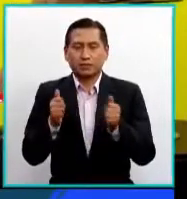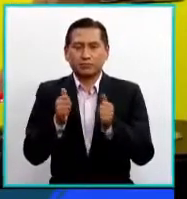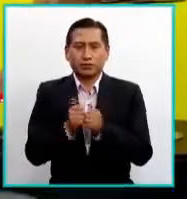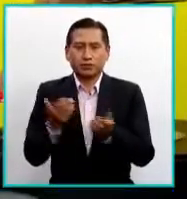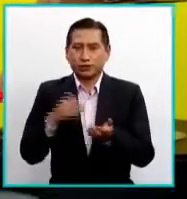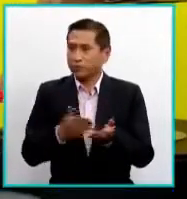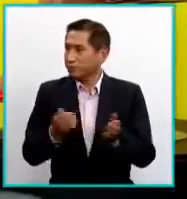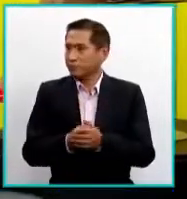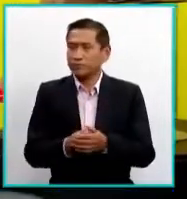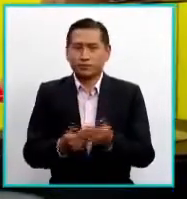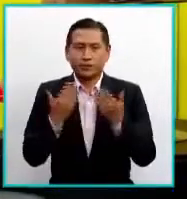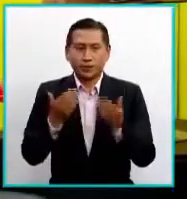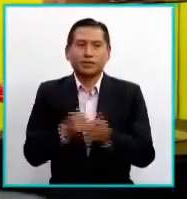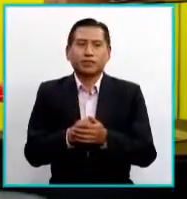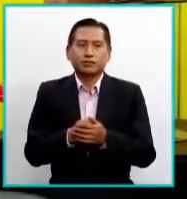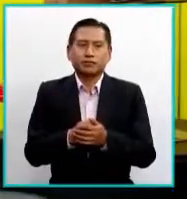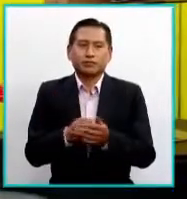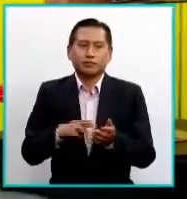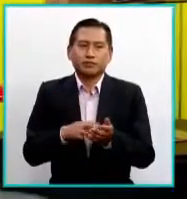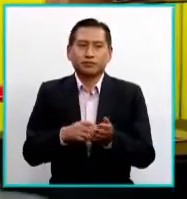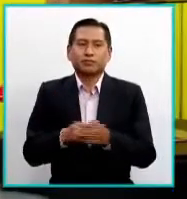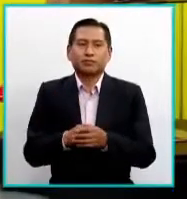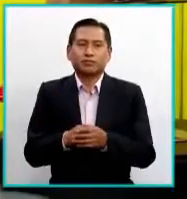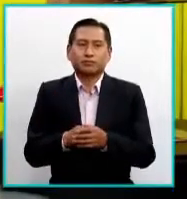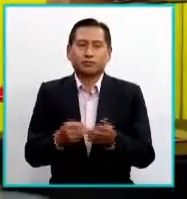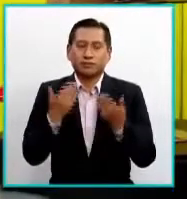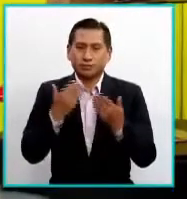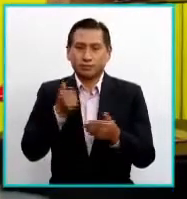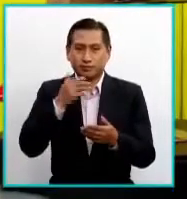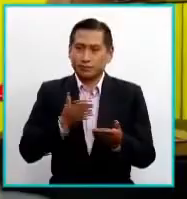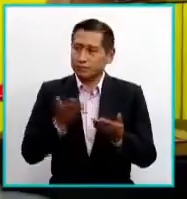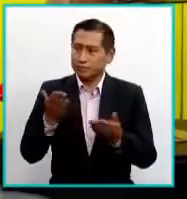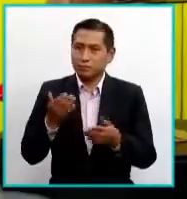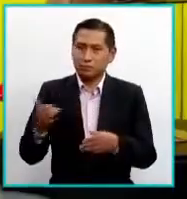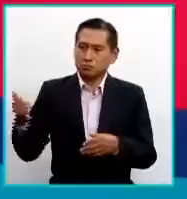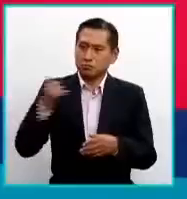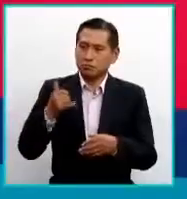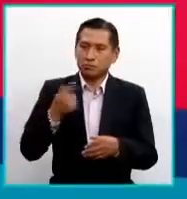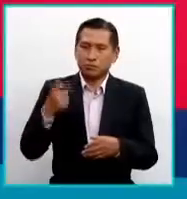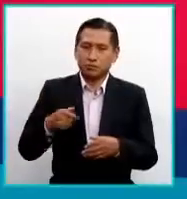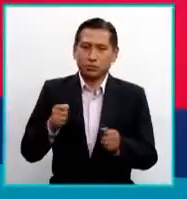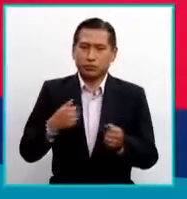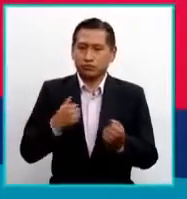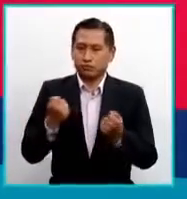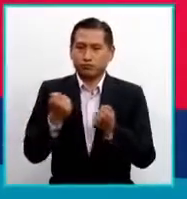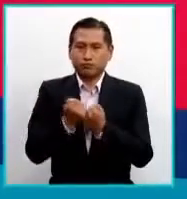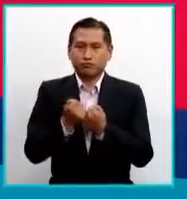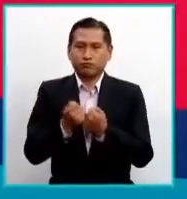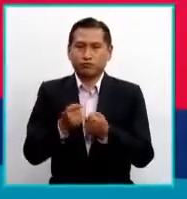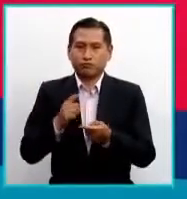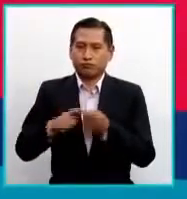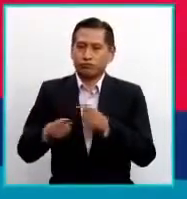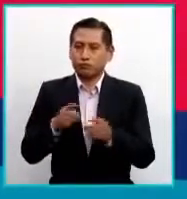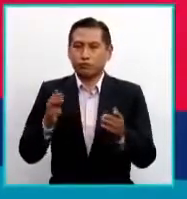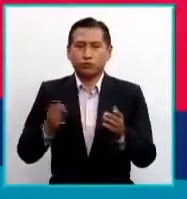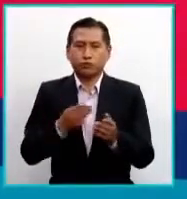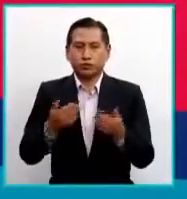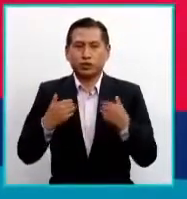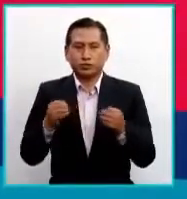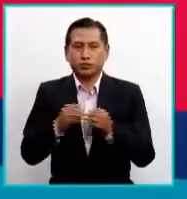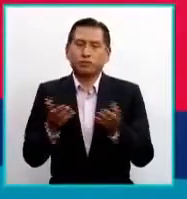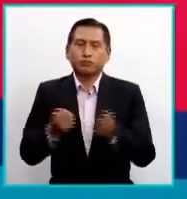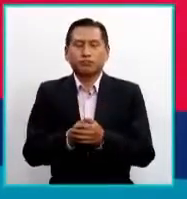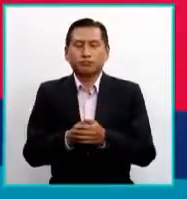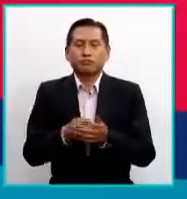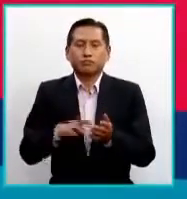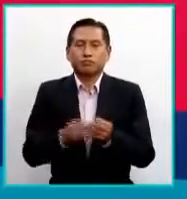de nuevo. Gracias, Saraí. Y en esta ocasión, gracias a Carlita, pues, por llamarme. Siempre es un gusto tocar y, bueno, somos compañeros así de música hace mucho tiempo, entonces